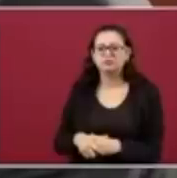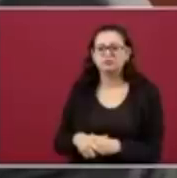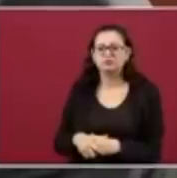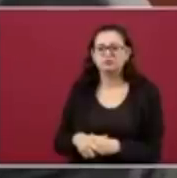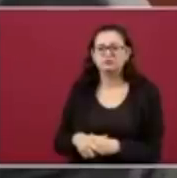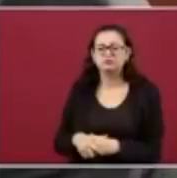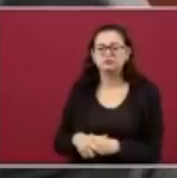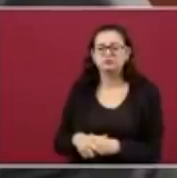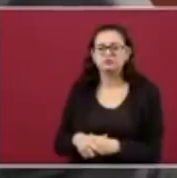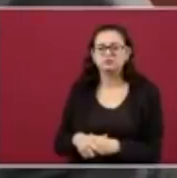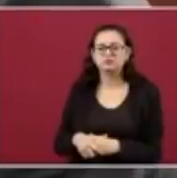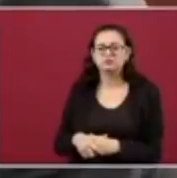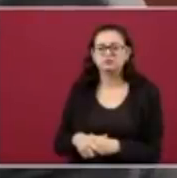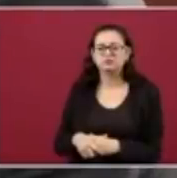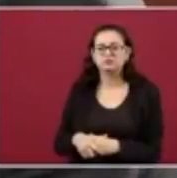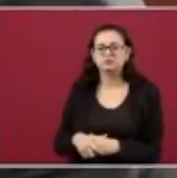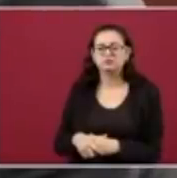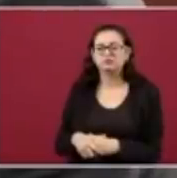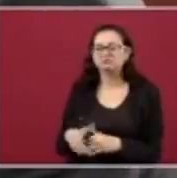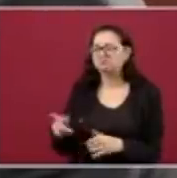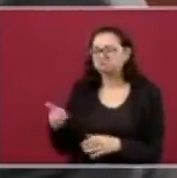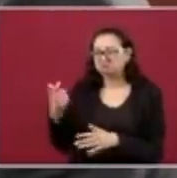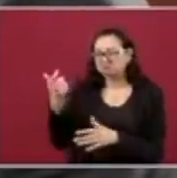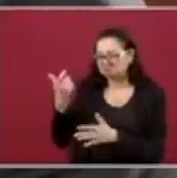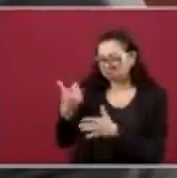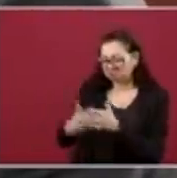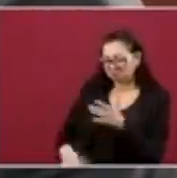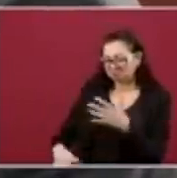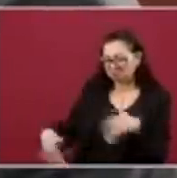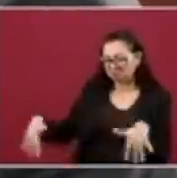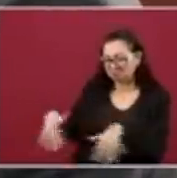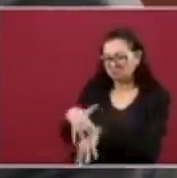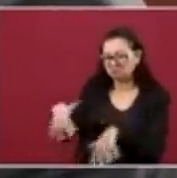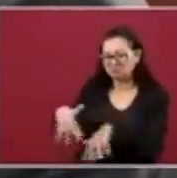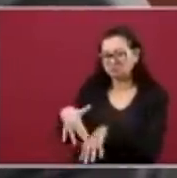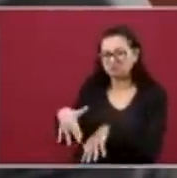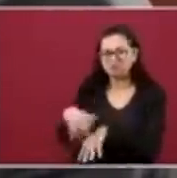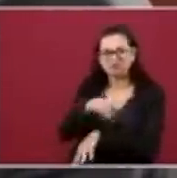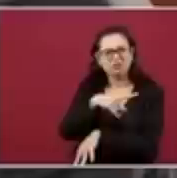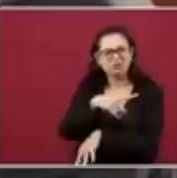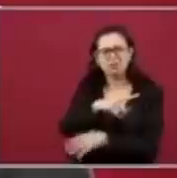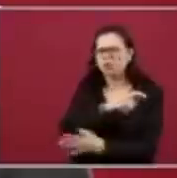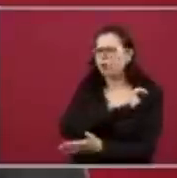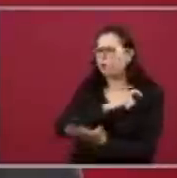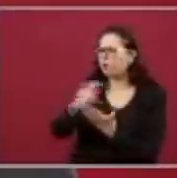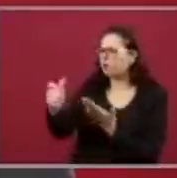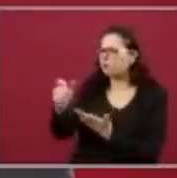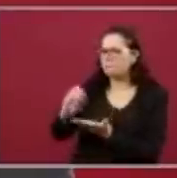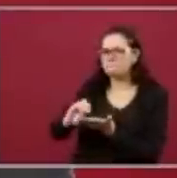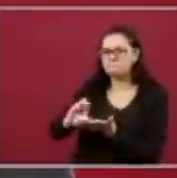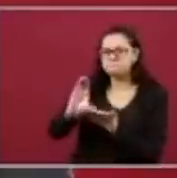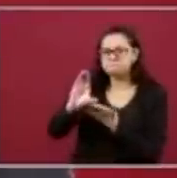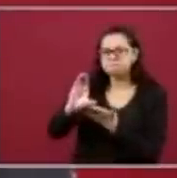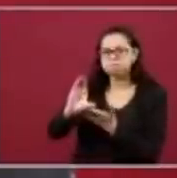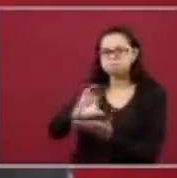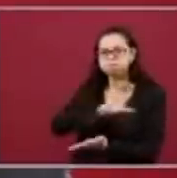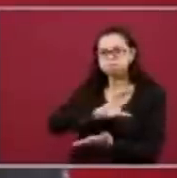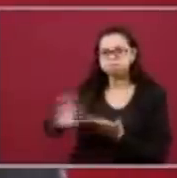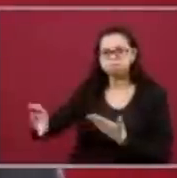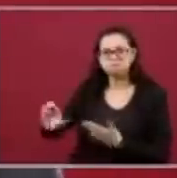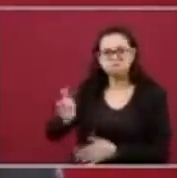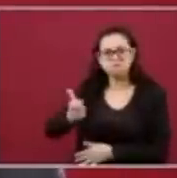además de que se compraron a precios elevados, se